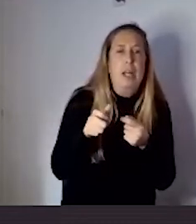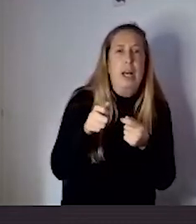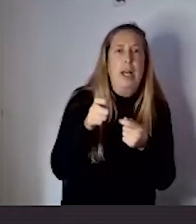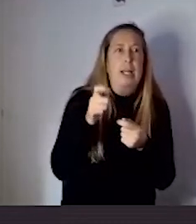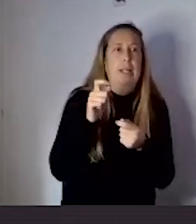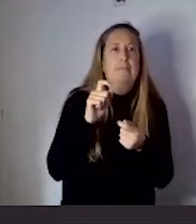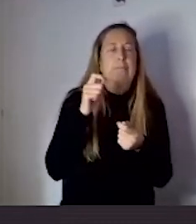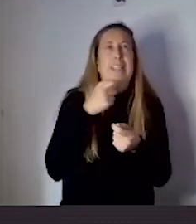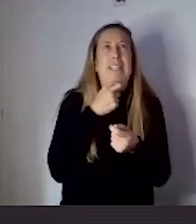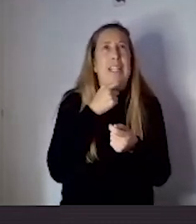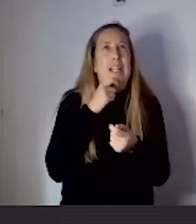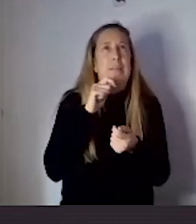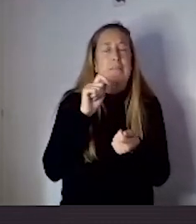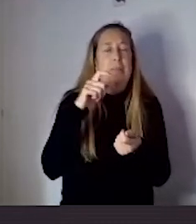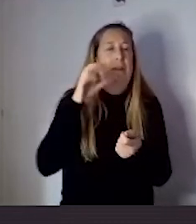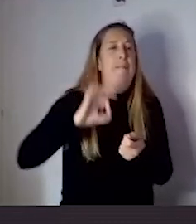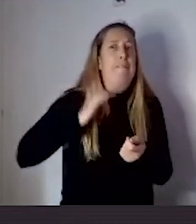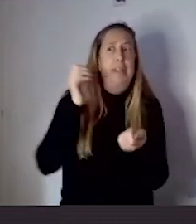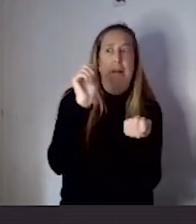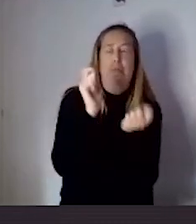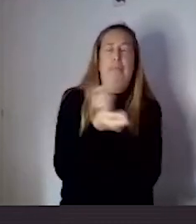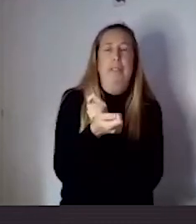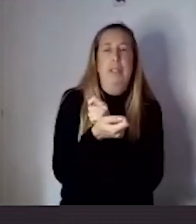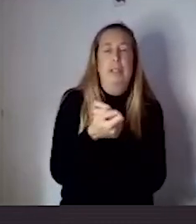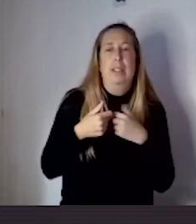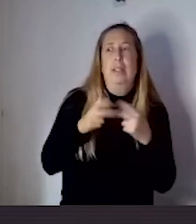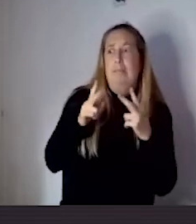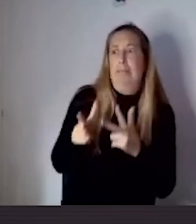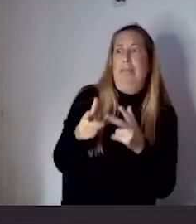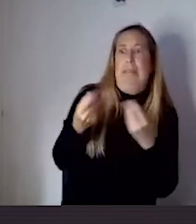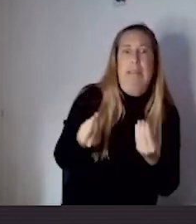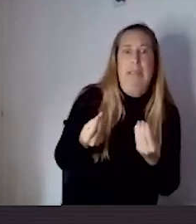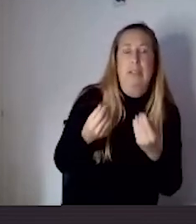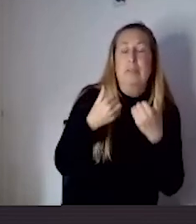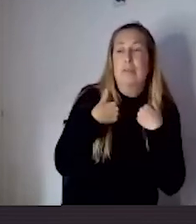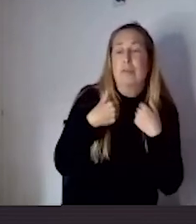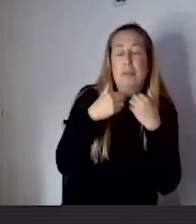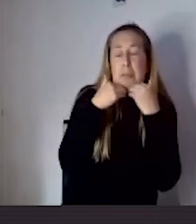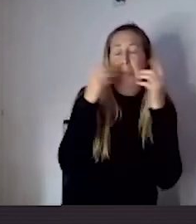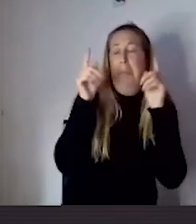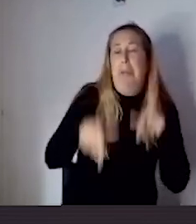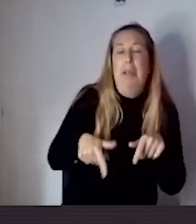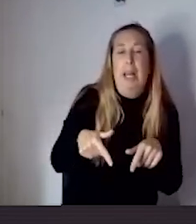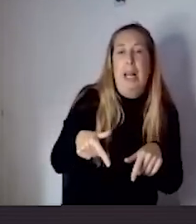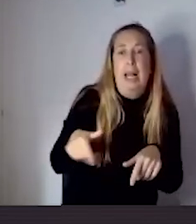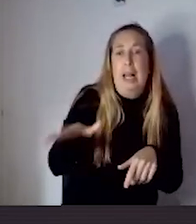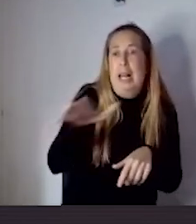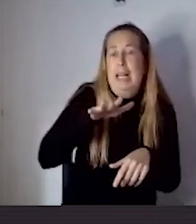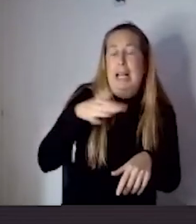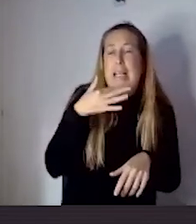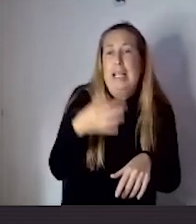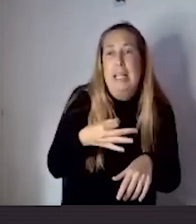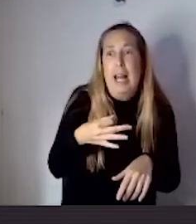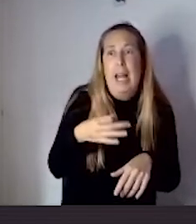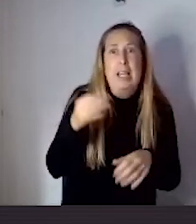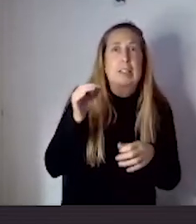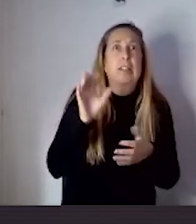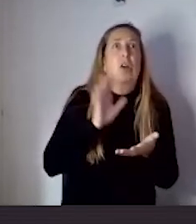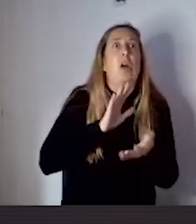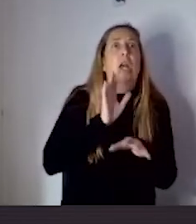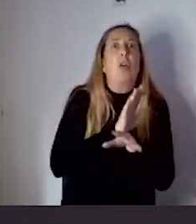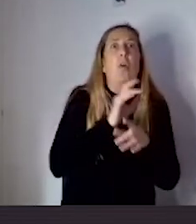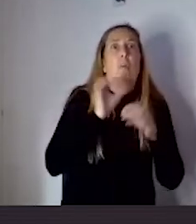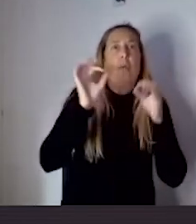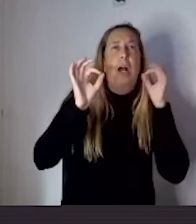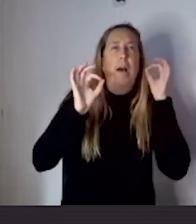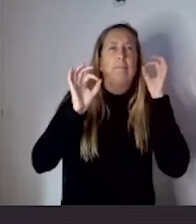ésta la verdad es que le voy a decir algo no sabemos que la realidad la realidad es una proyección del cerebro ahora eso no